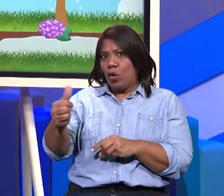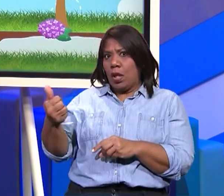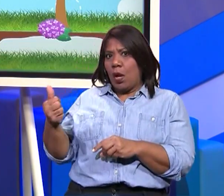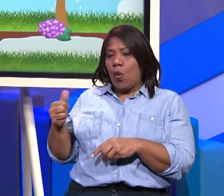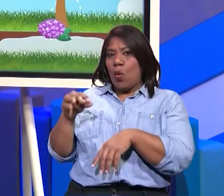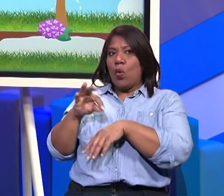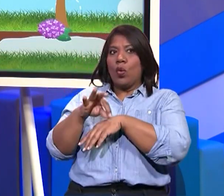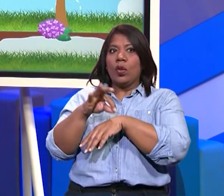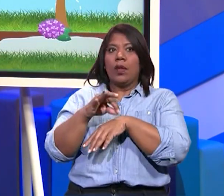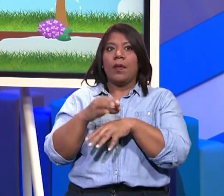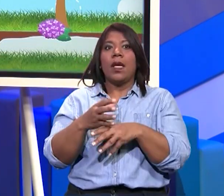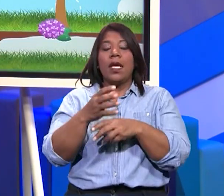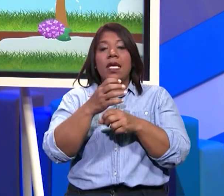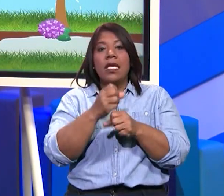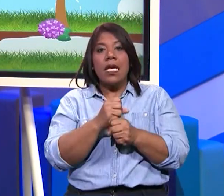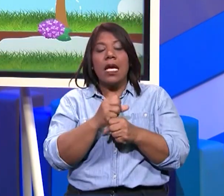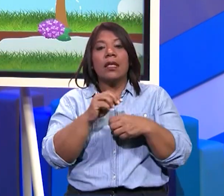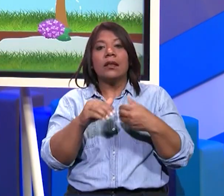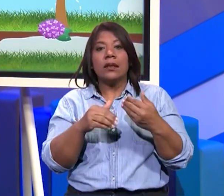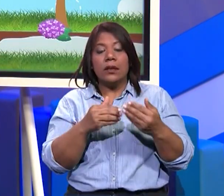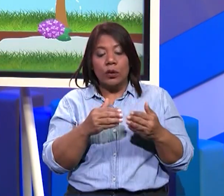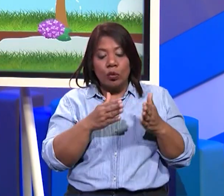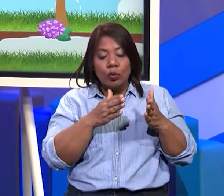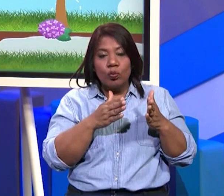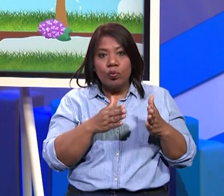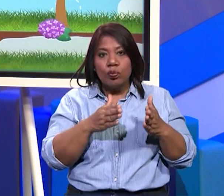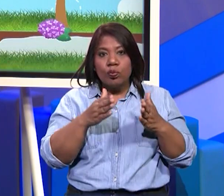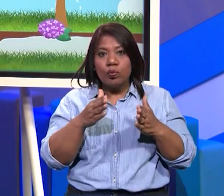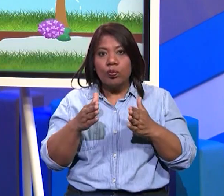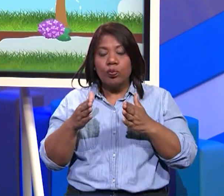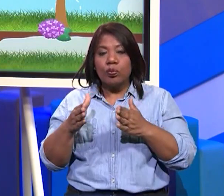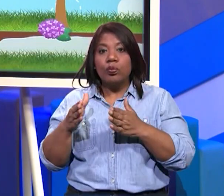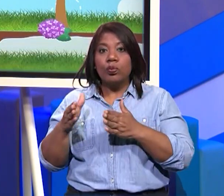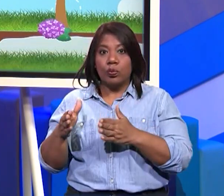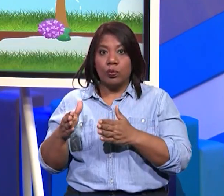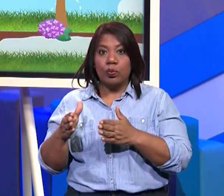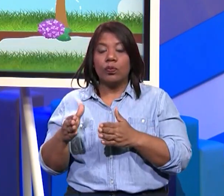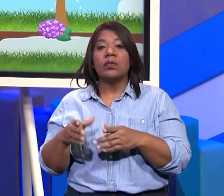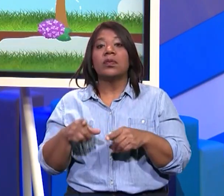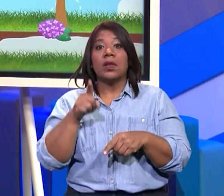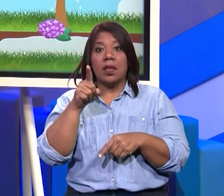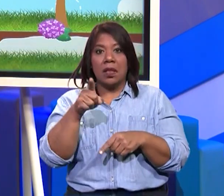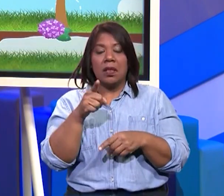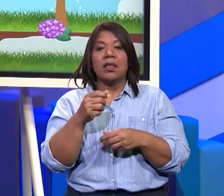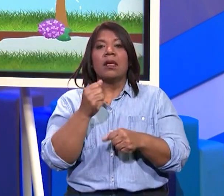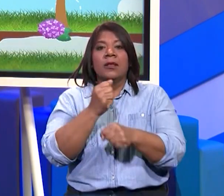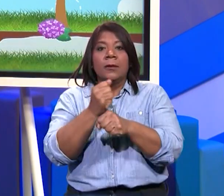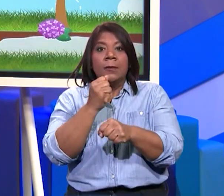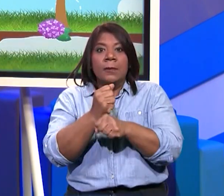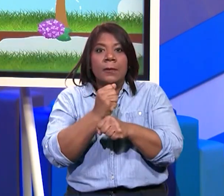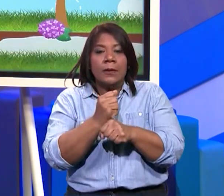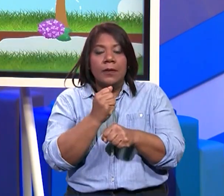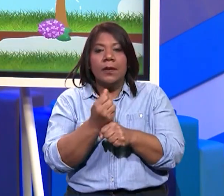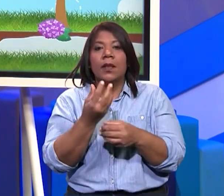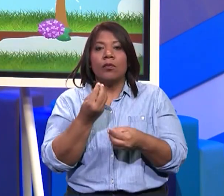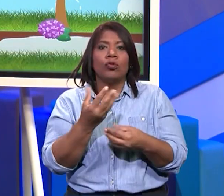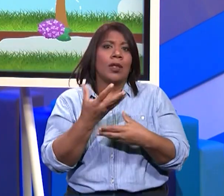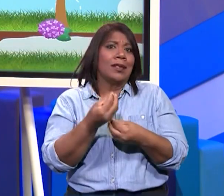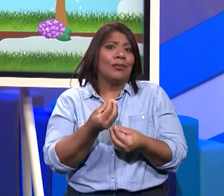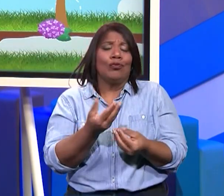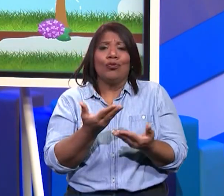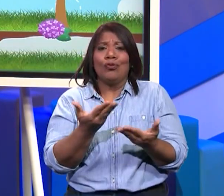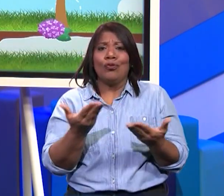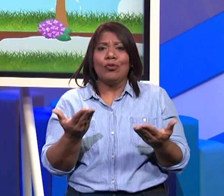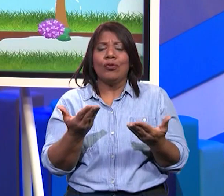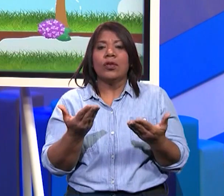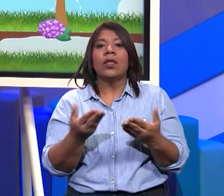todos estos canales donde se desarrolla cada una de las etapas del ciclo de la abeja también en función de la obrera. Y por acá